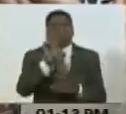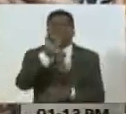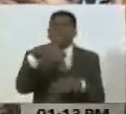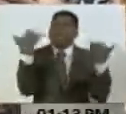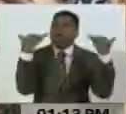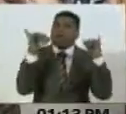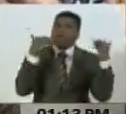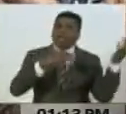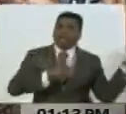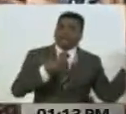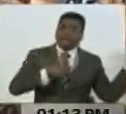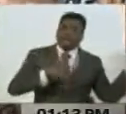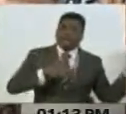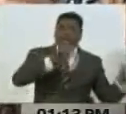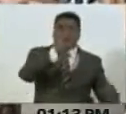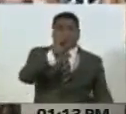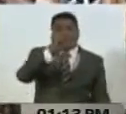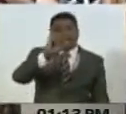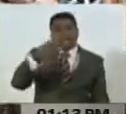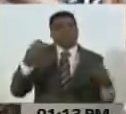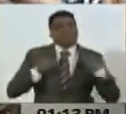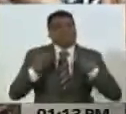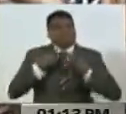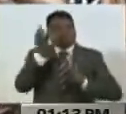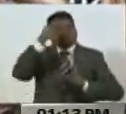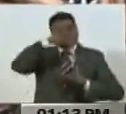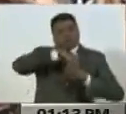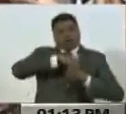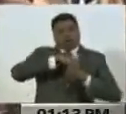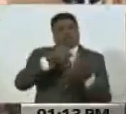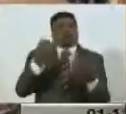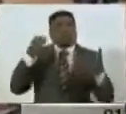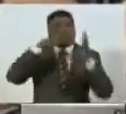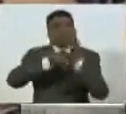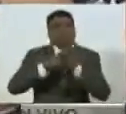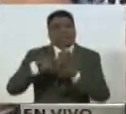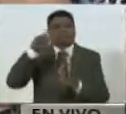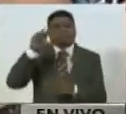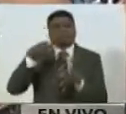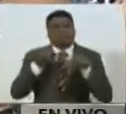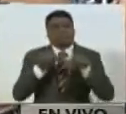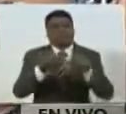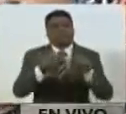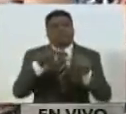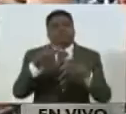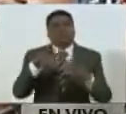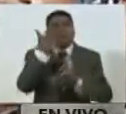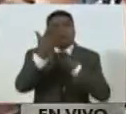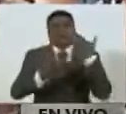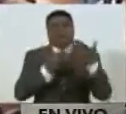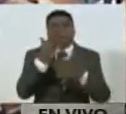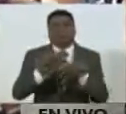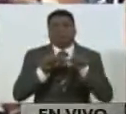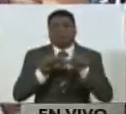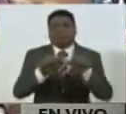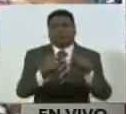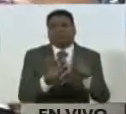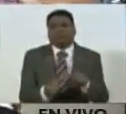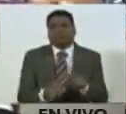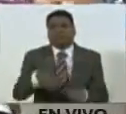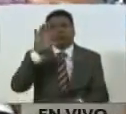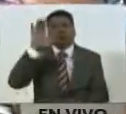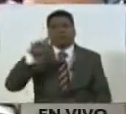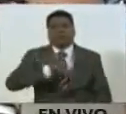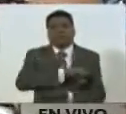Ali Primera, es Ali vivo entre nosotros, batallando en el día a día, batallando, su canción sigue galopando por la patria